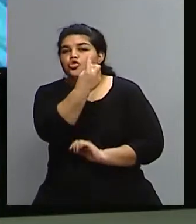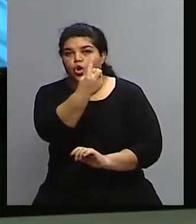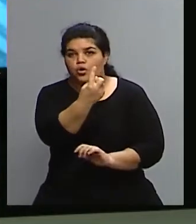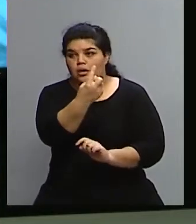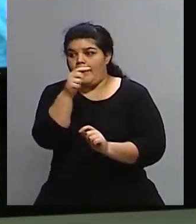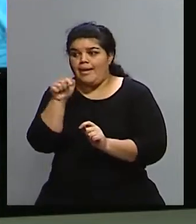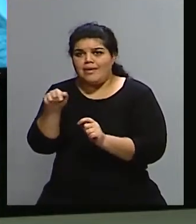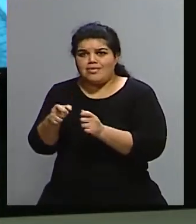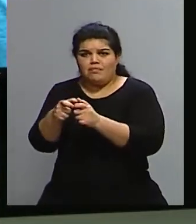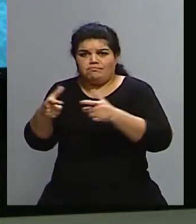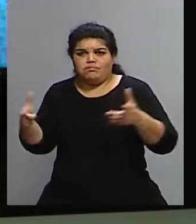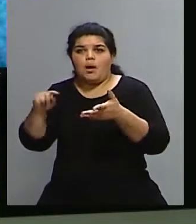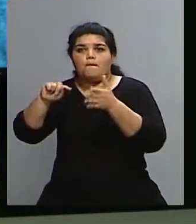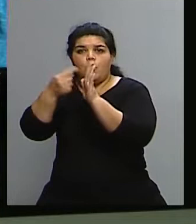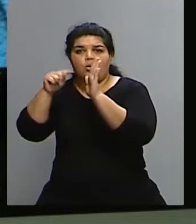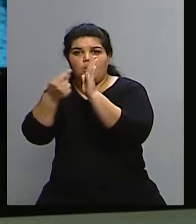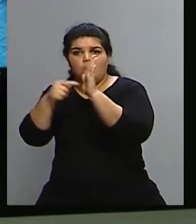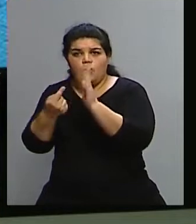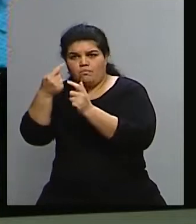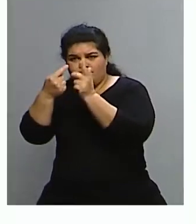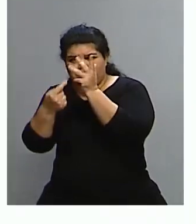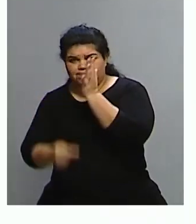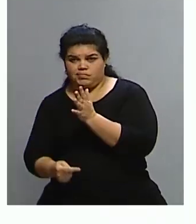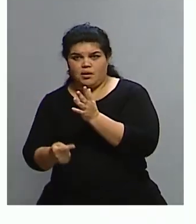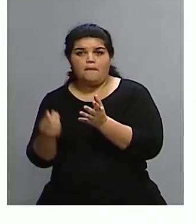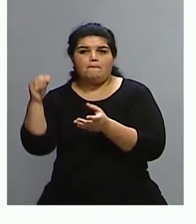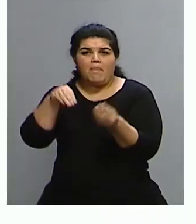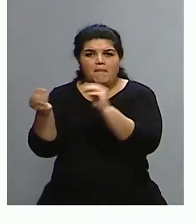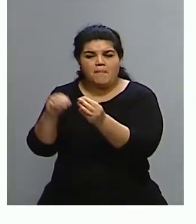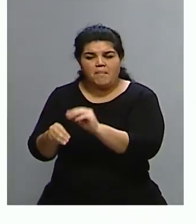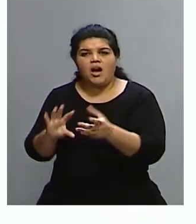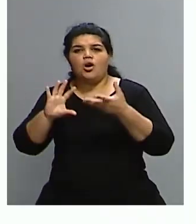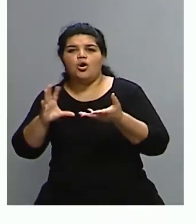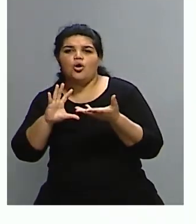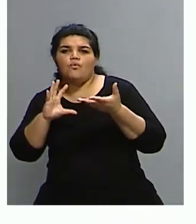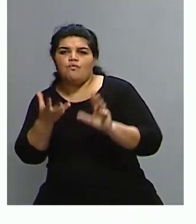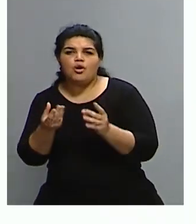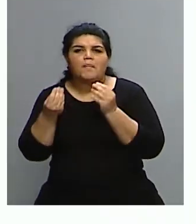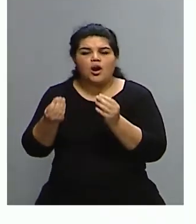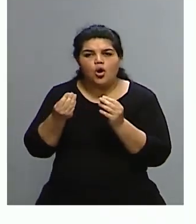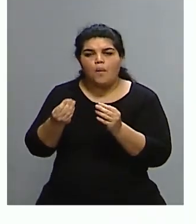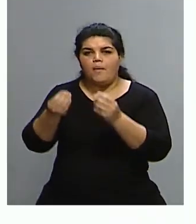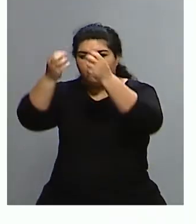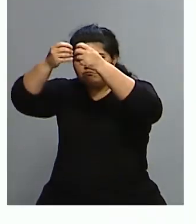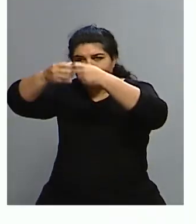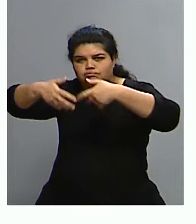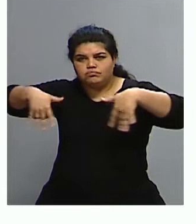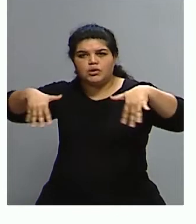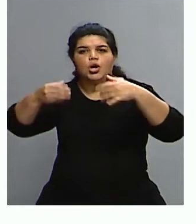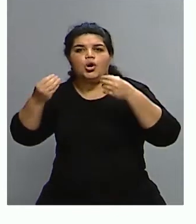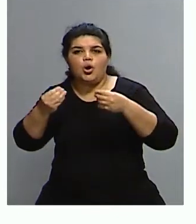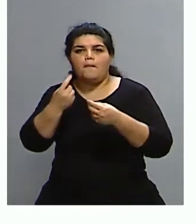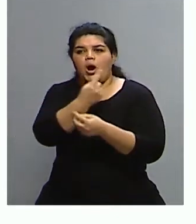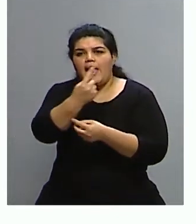organiza esa institución desde el punto de vista del ambiente de control, cómo es su estructura organizativa, cómo define las competencias de su personal, las